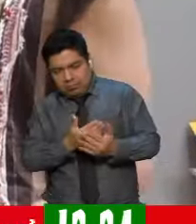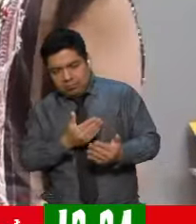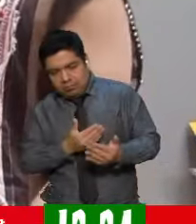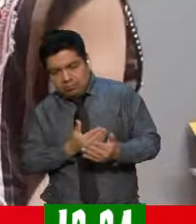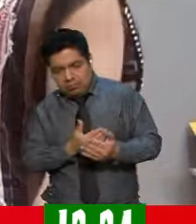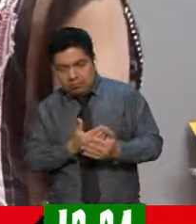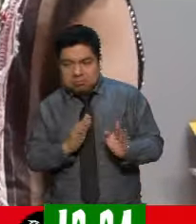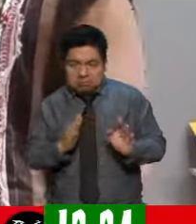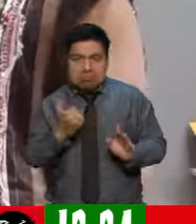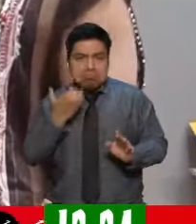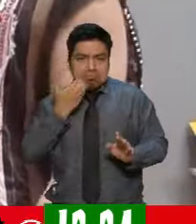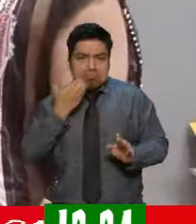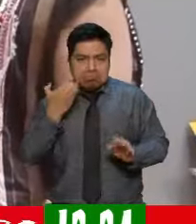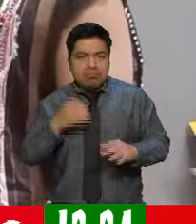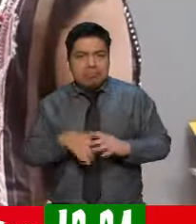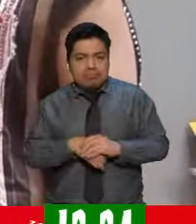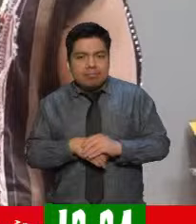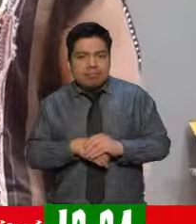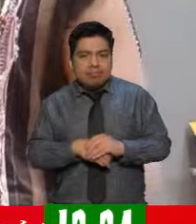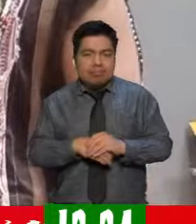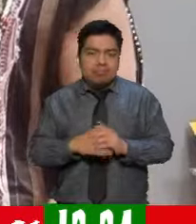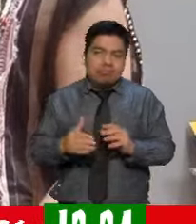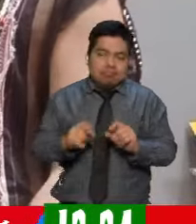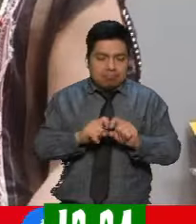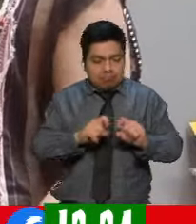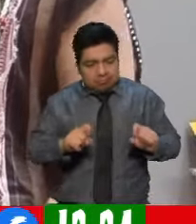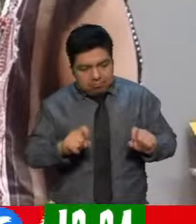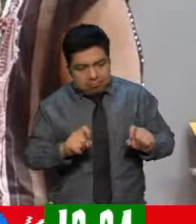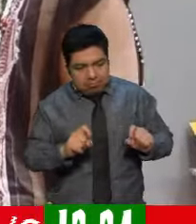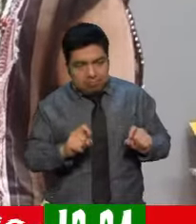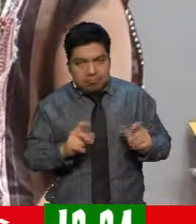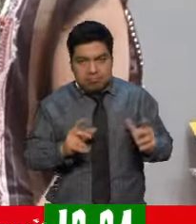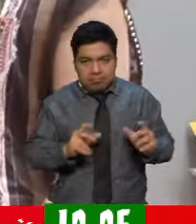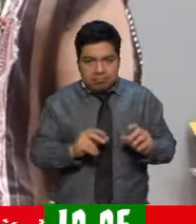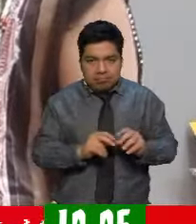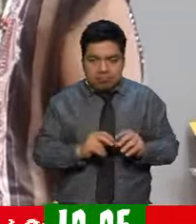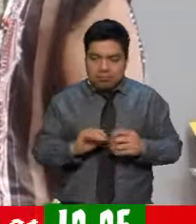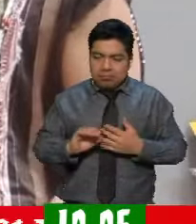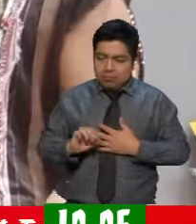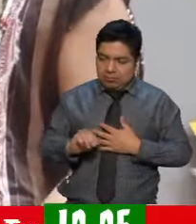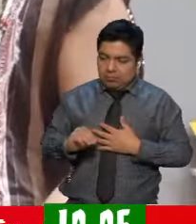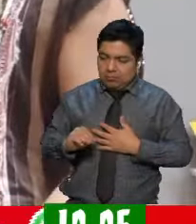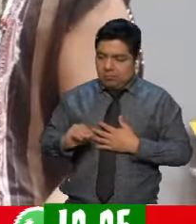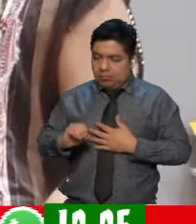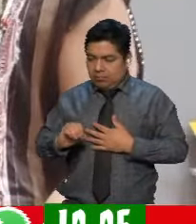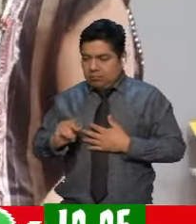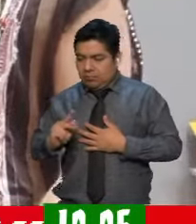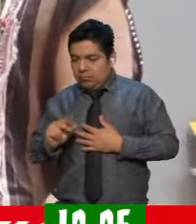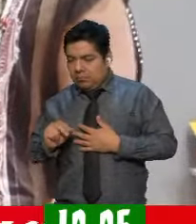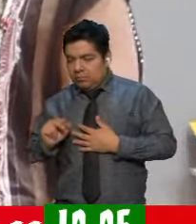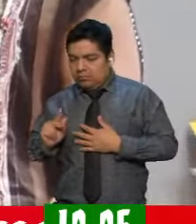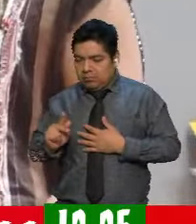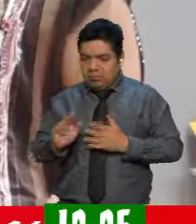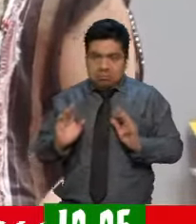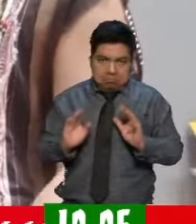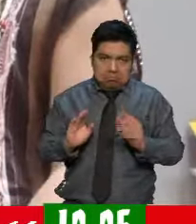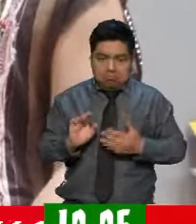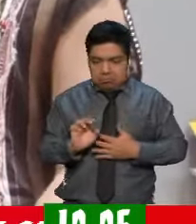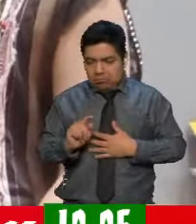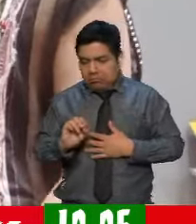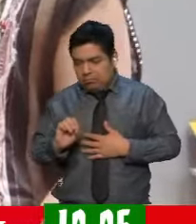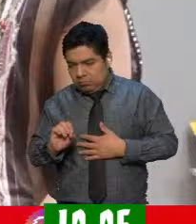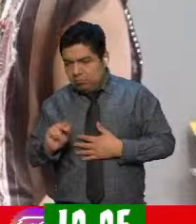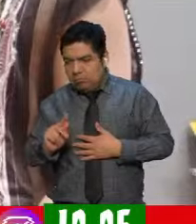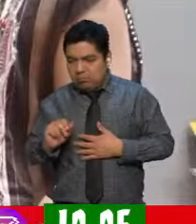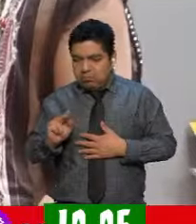qué chido. Pues nosotros lo nombramos como etnopunk, ¿no? ¿Cómo? Como etnopunk. Etnopunk. Ajá. Ah, qué chido.